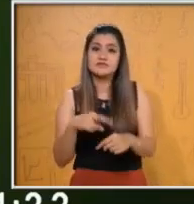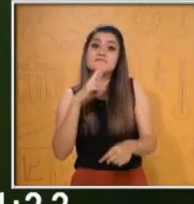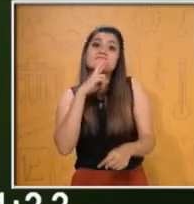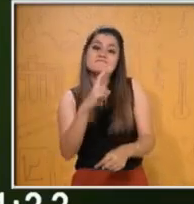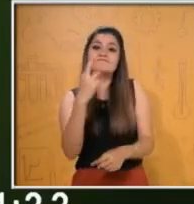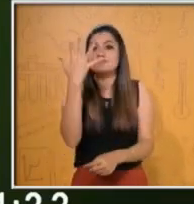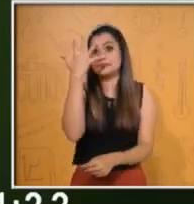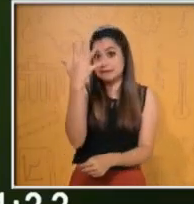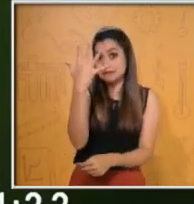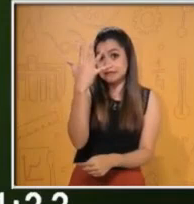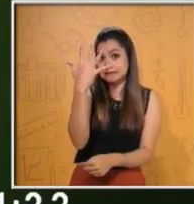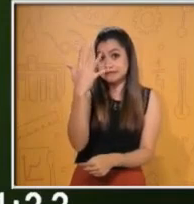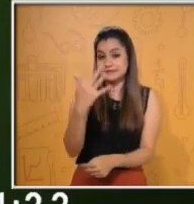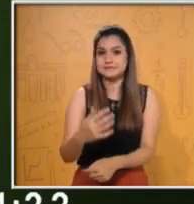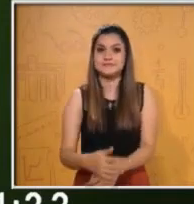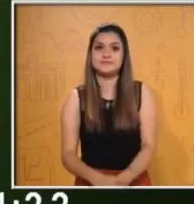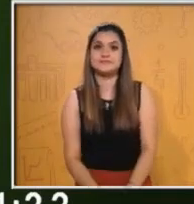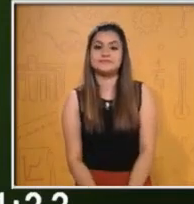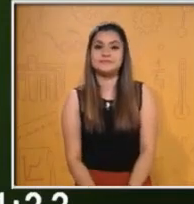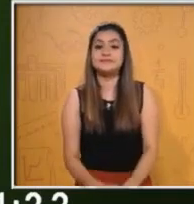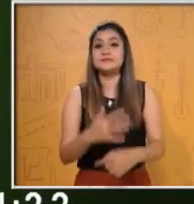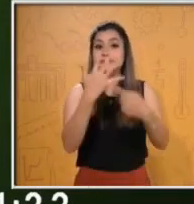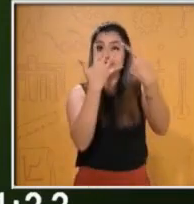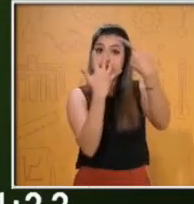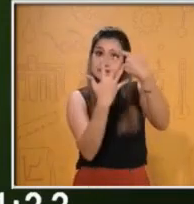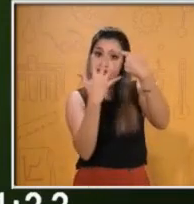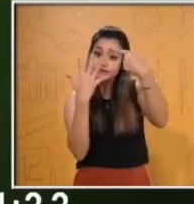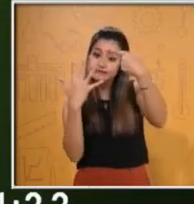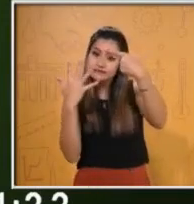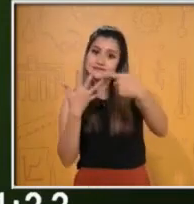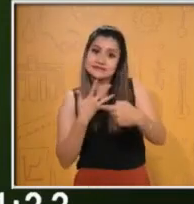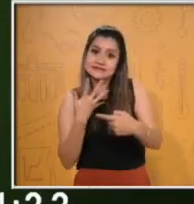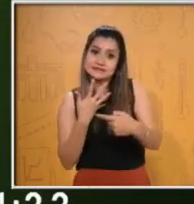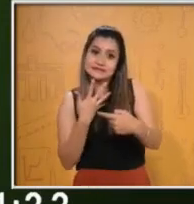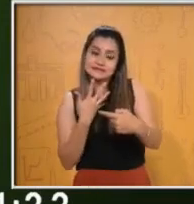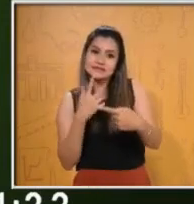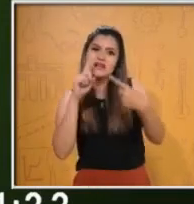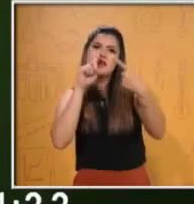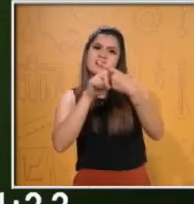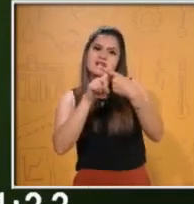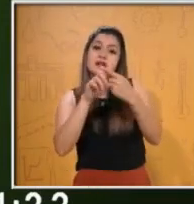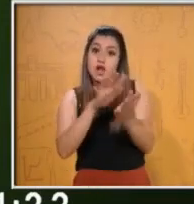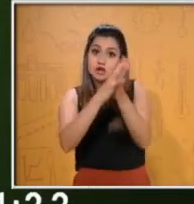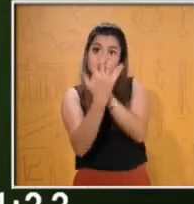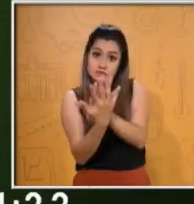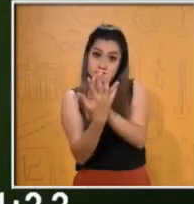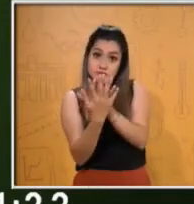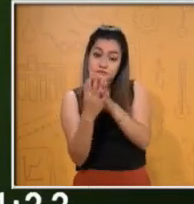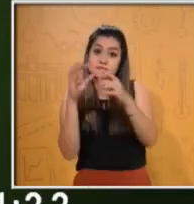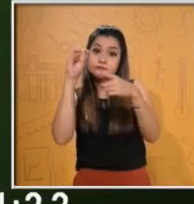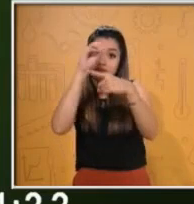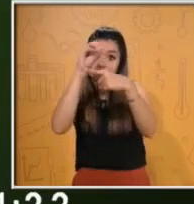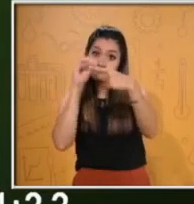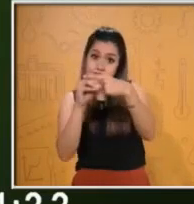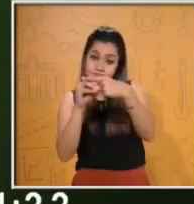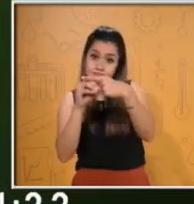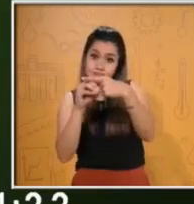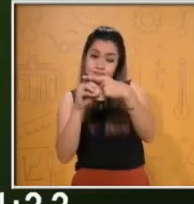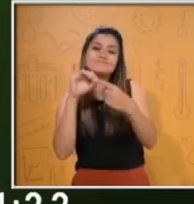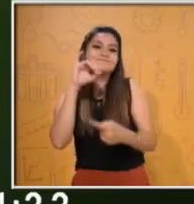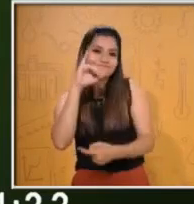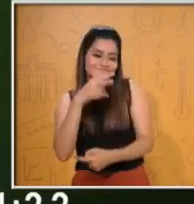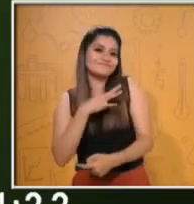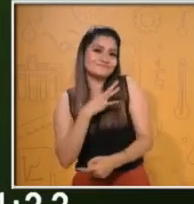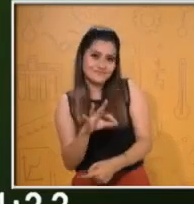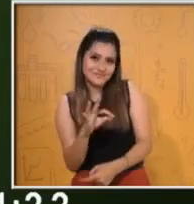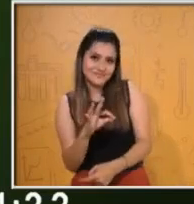5. ¡Ay, Jesús! 5 quintos tiene un entero, pero ¿por cuánto se pasa? ¿Lo podemos convertir en una fracción mixta, profe Ricky? Así es, lo